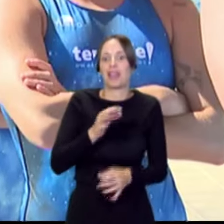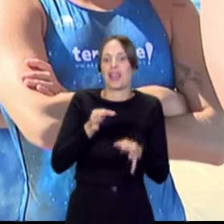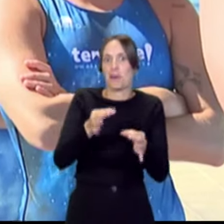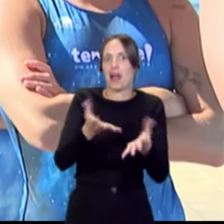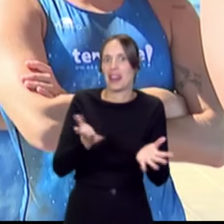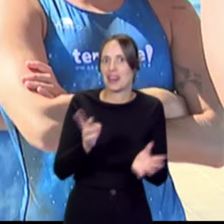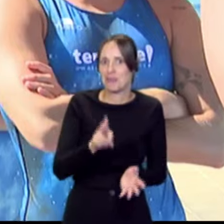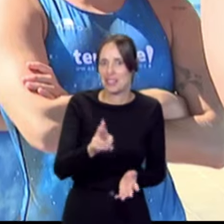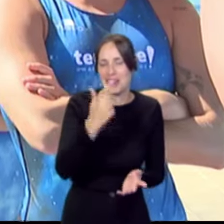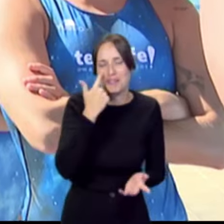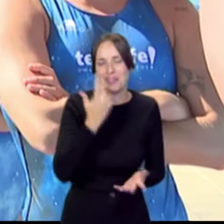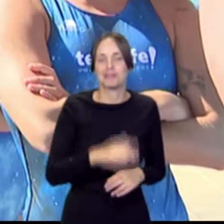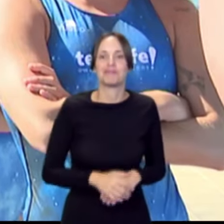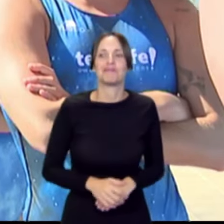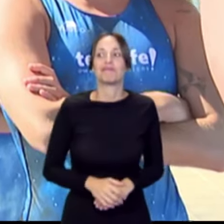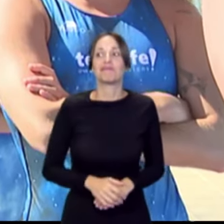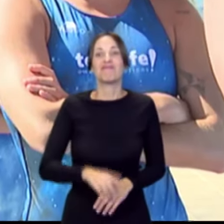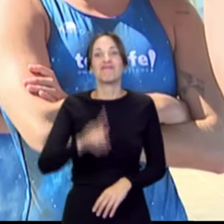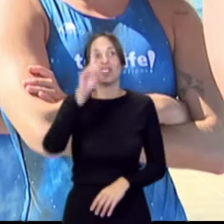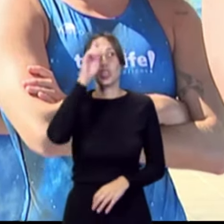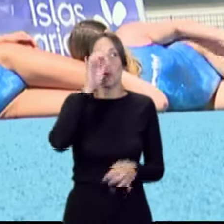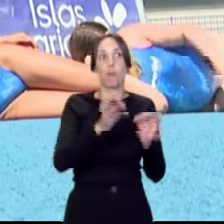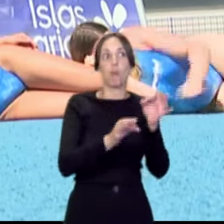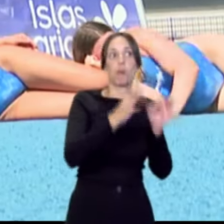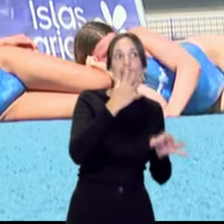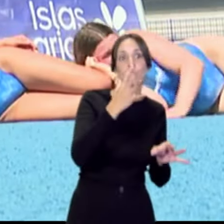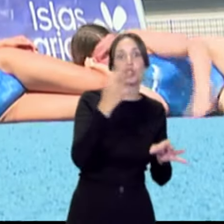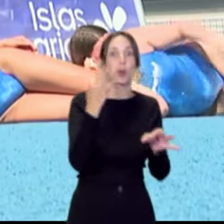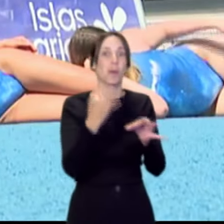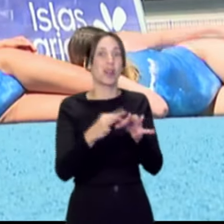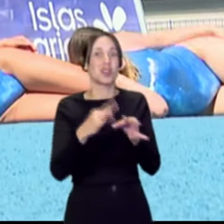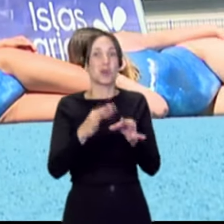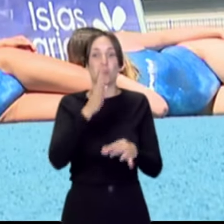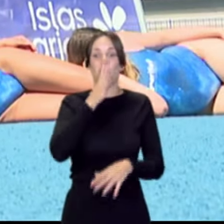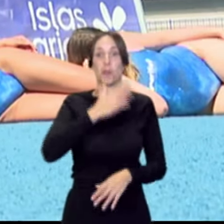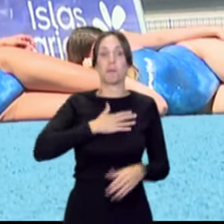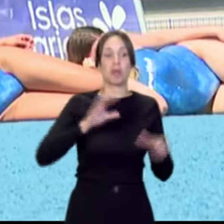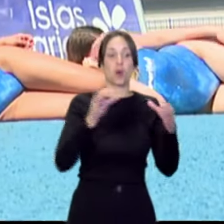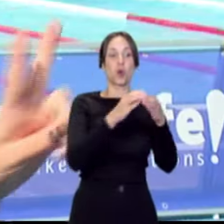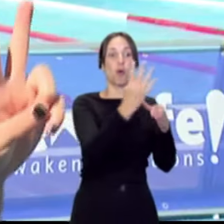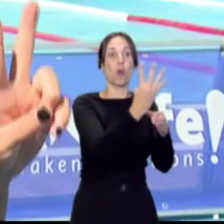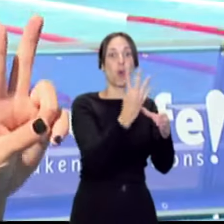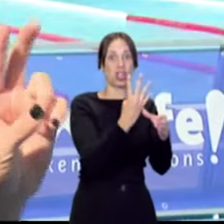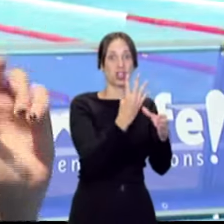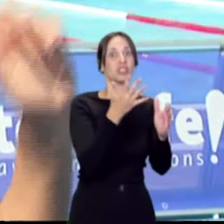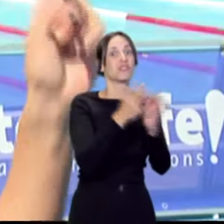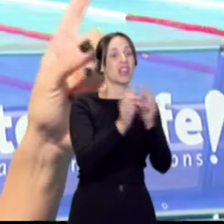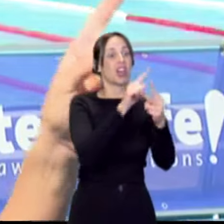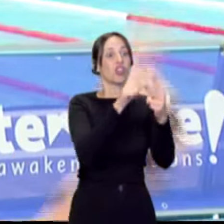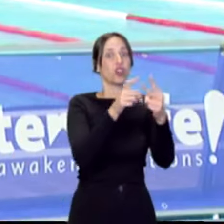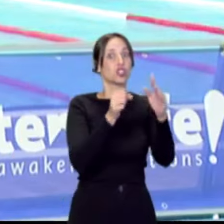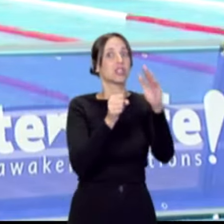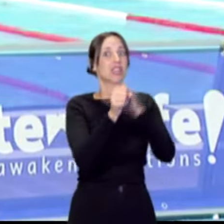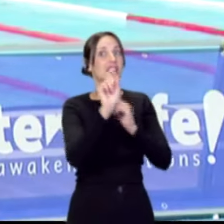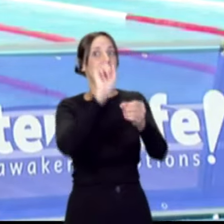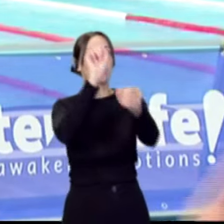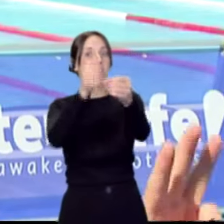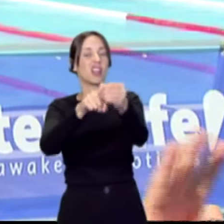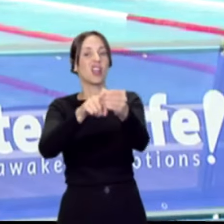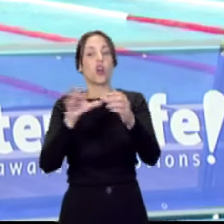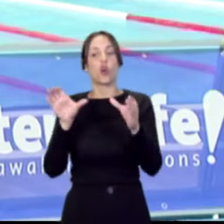¿no? Tenemos, no sé si la buena o la mala suerte de que somos el único grupo de 4, entonces nos clasificamos 2 y los otros son 5 y